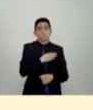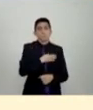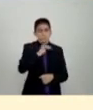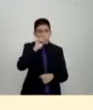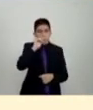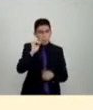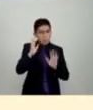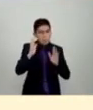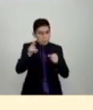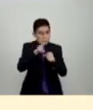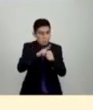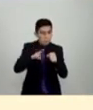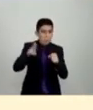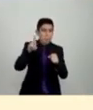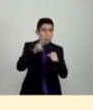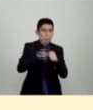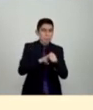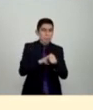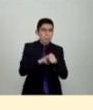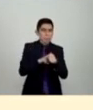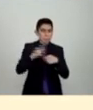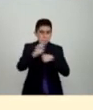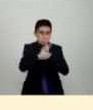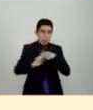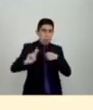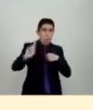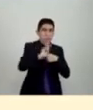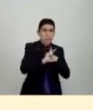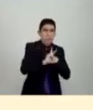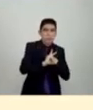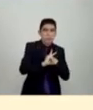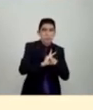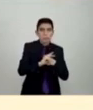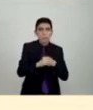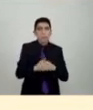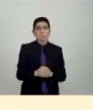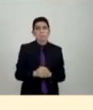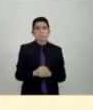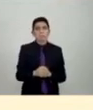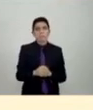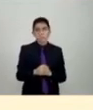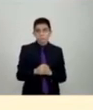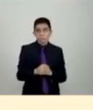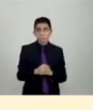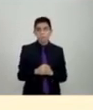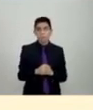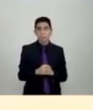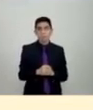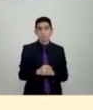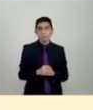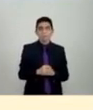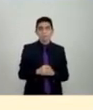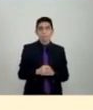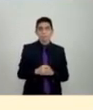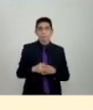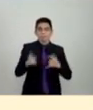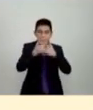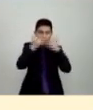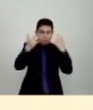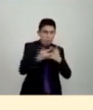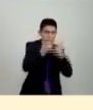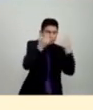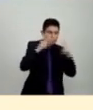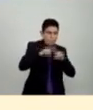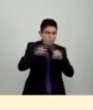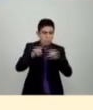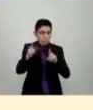normalizó absolutamente, porque pues un país como este que produce tantas, y sigue produciendo además, tantas historias y tantas cosas extrañas,